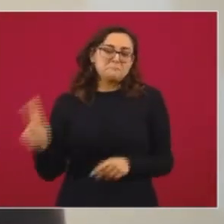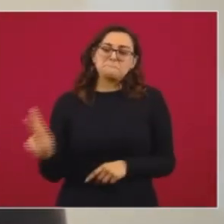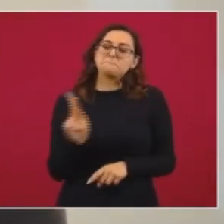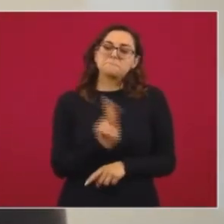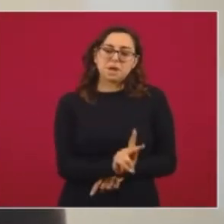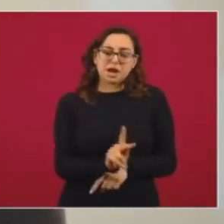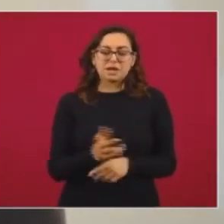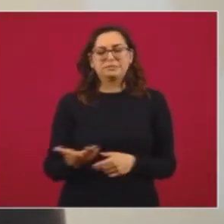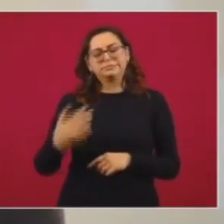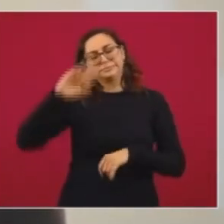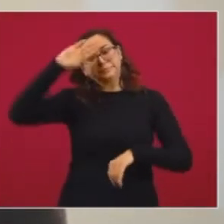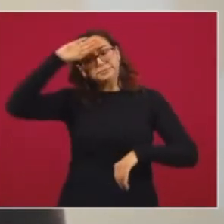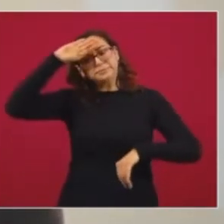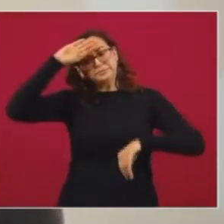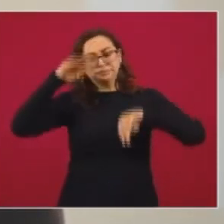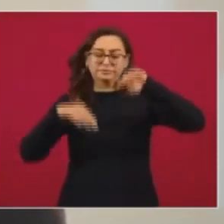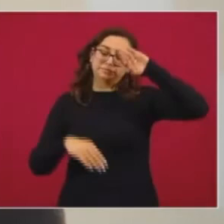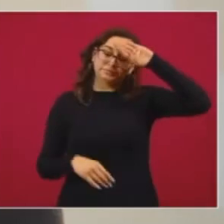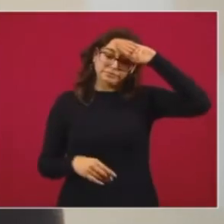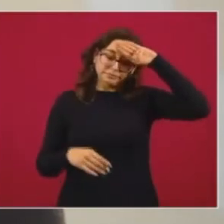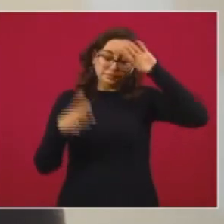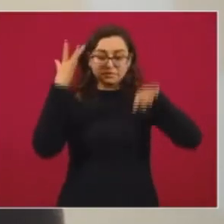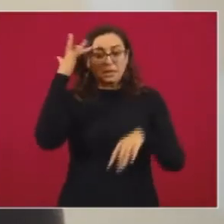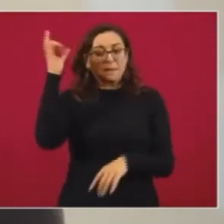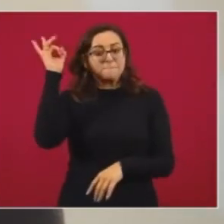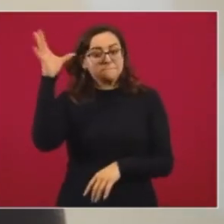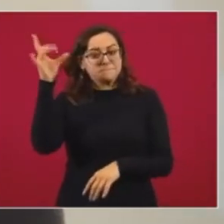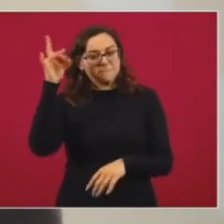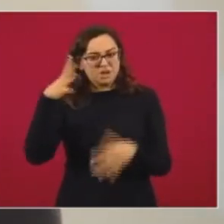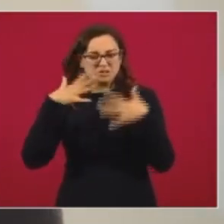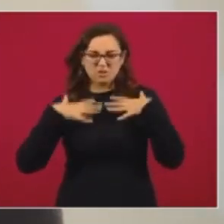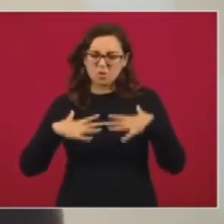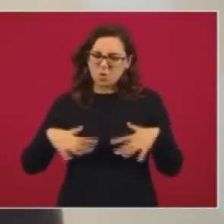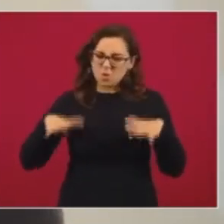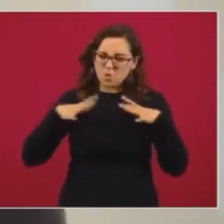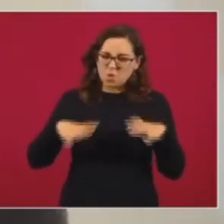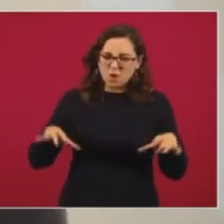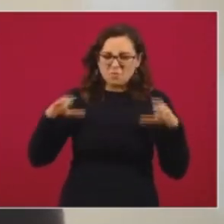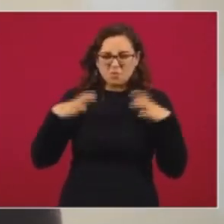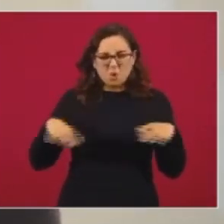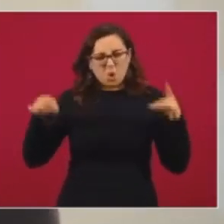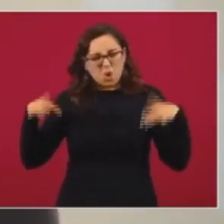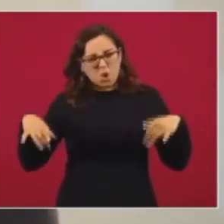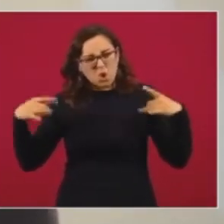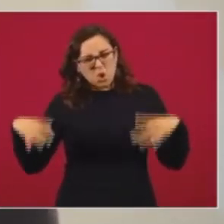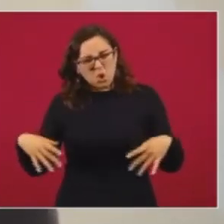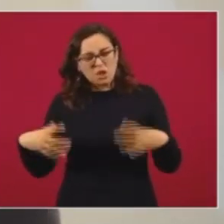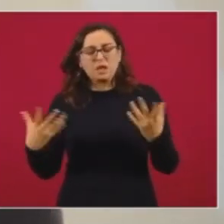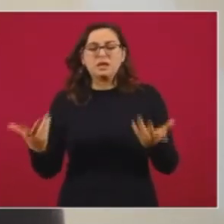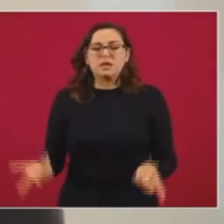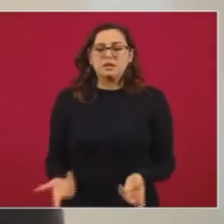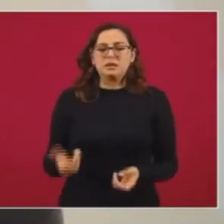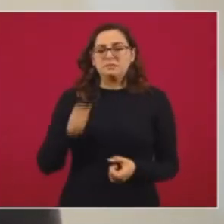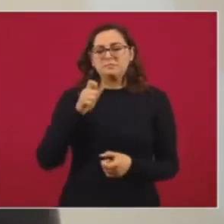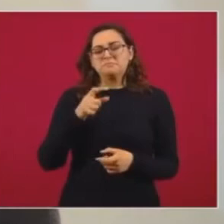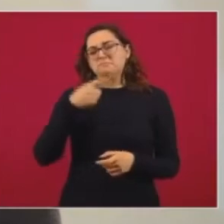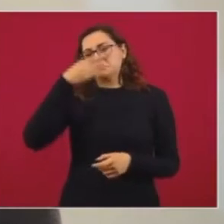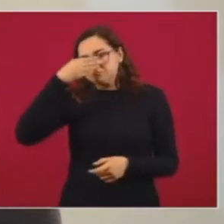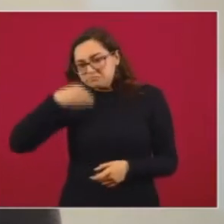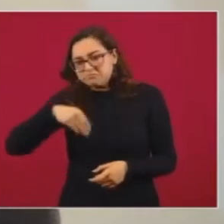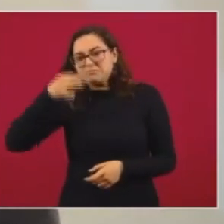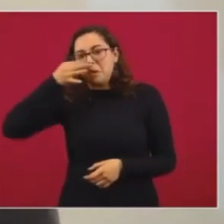con poco de fiebre, dolor de cabeza, malestar general, los clásicos signos y síntomas de los catarros, es decir,